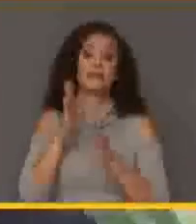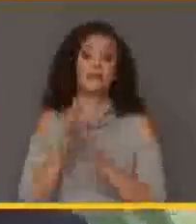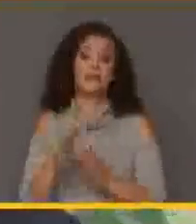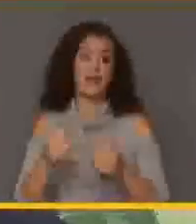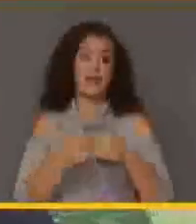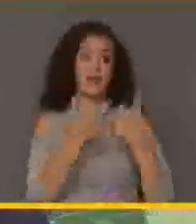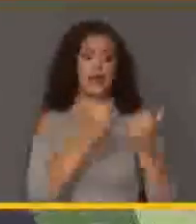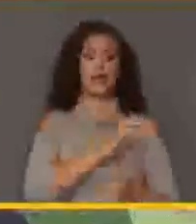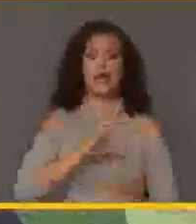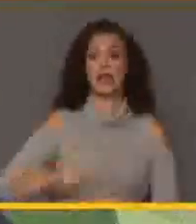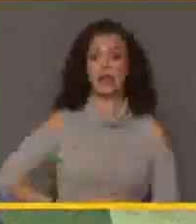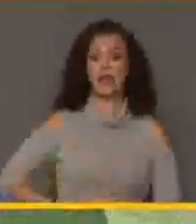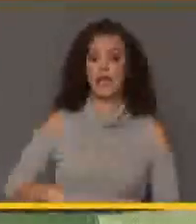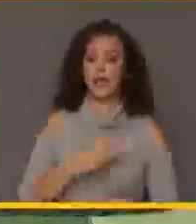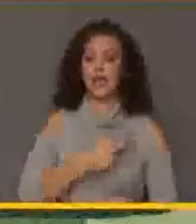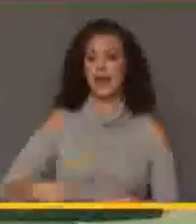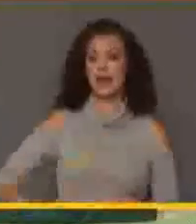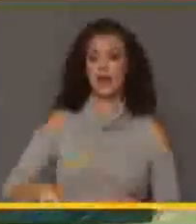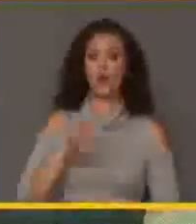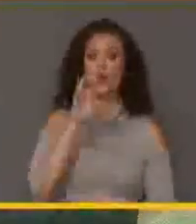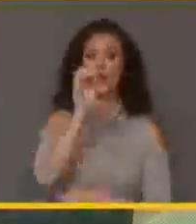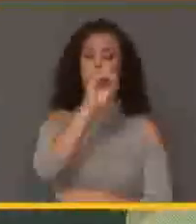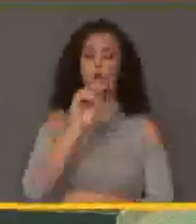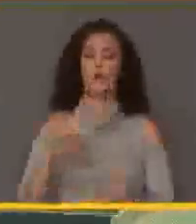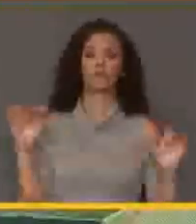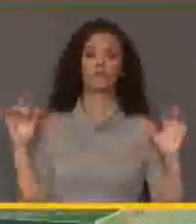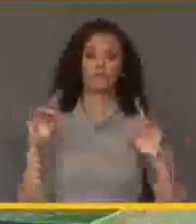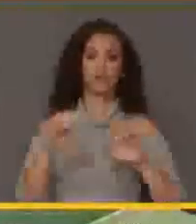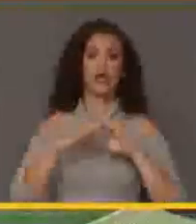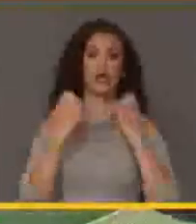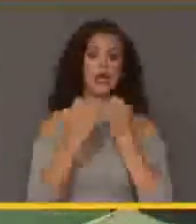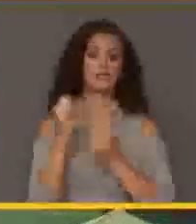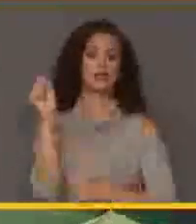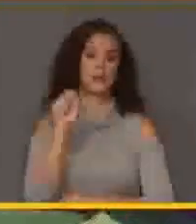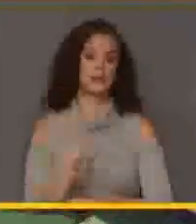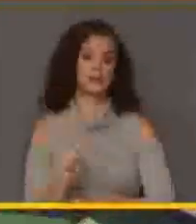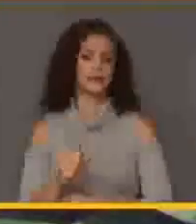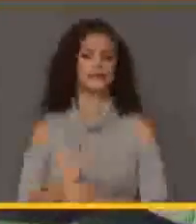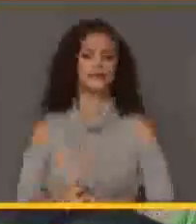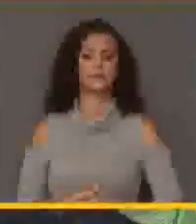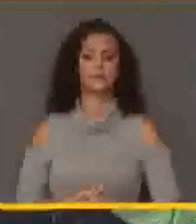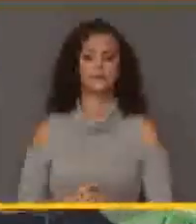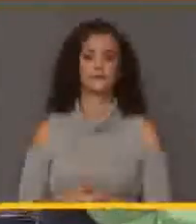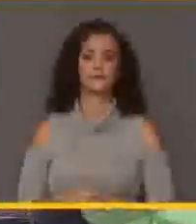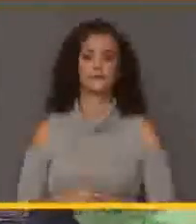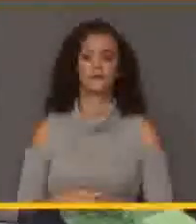el Club Sport Herediano con el 40% del aforo del estadio Ricardo Saprissa.